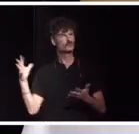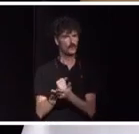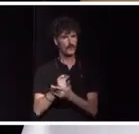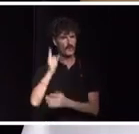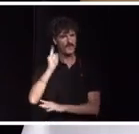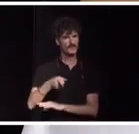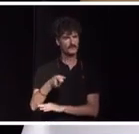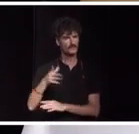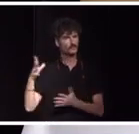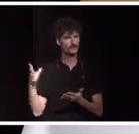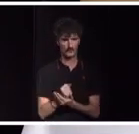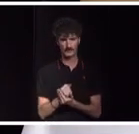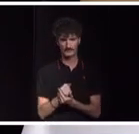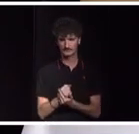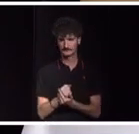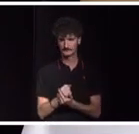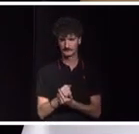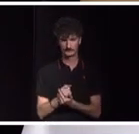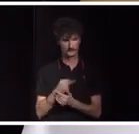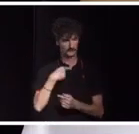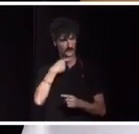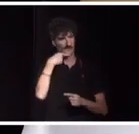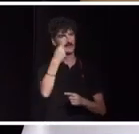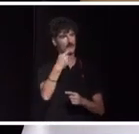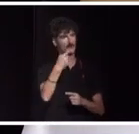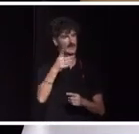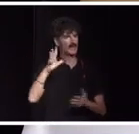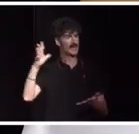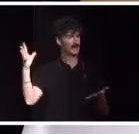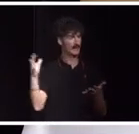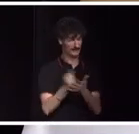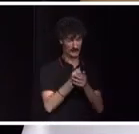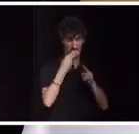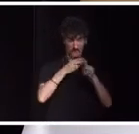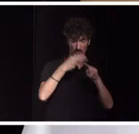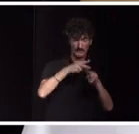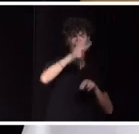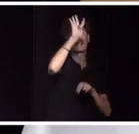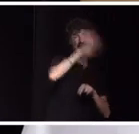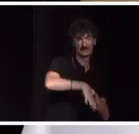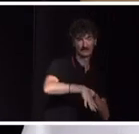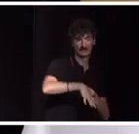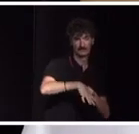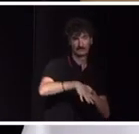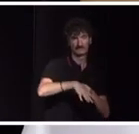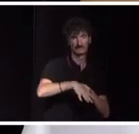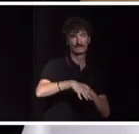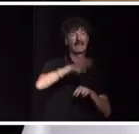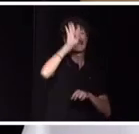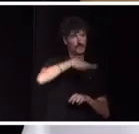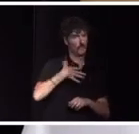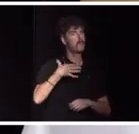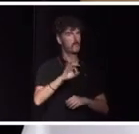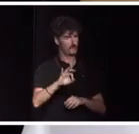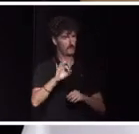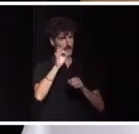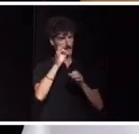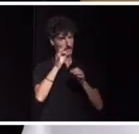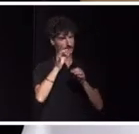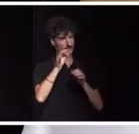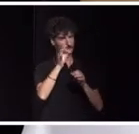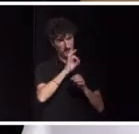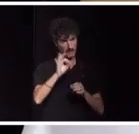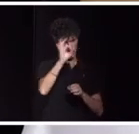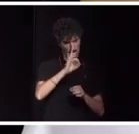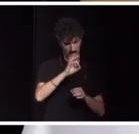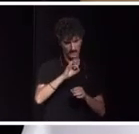aquí quiero mandarle un mensaje a las fuerzas plurinacionales de Cataluña. Podem tiene claro dónde está y